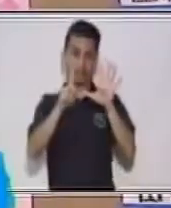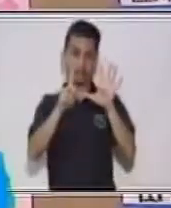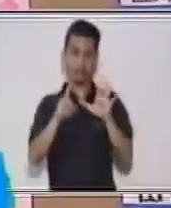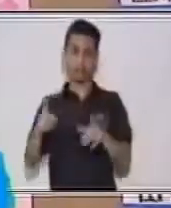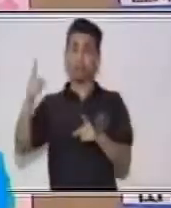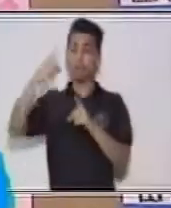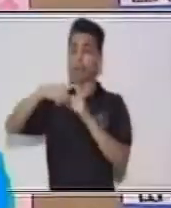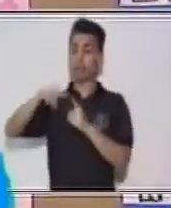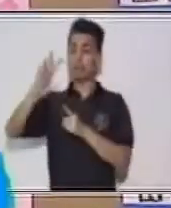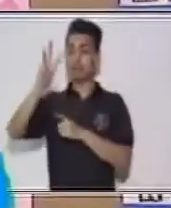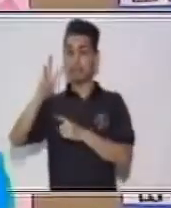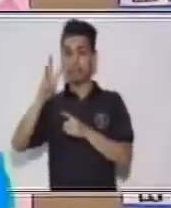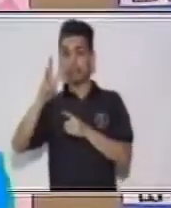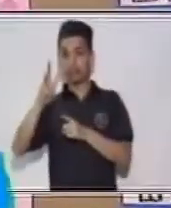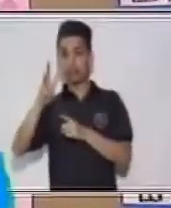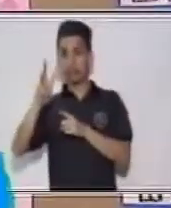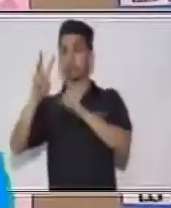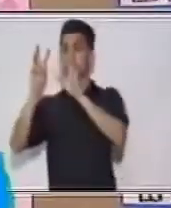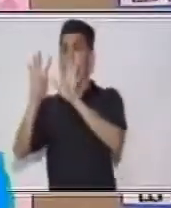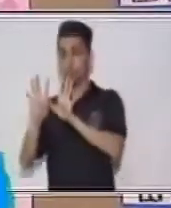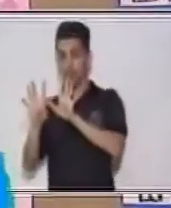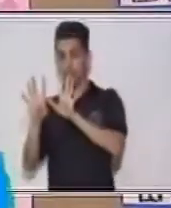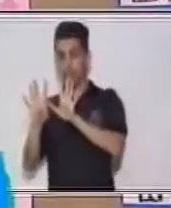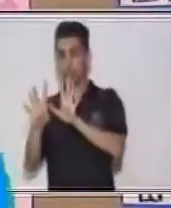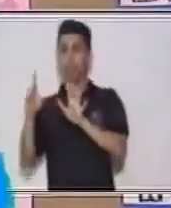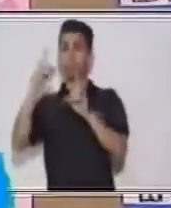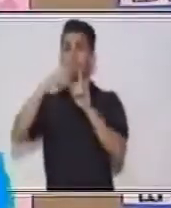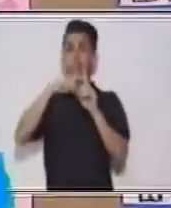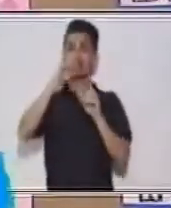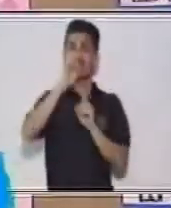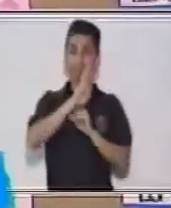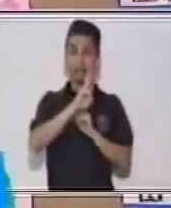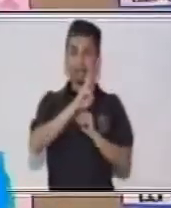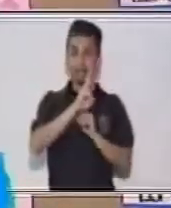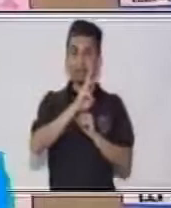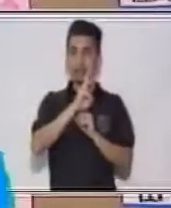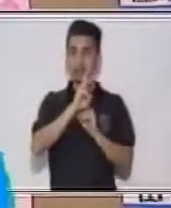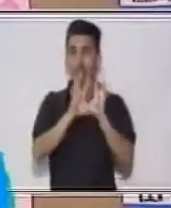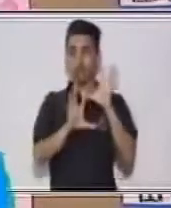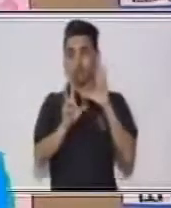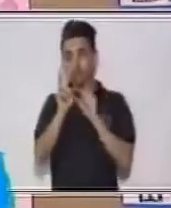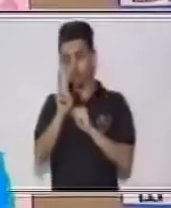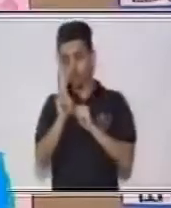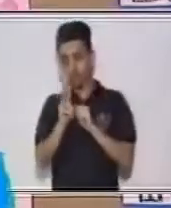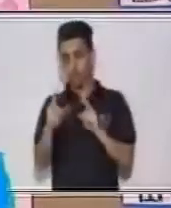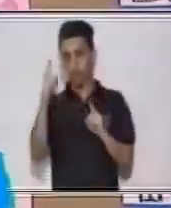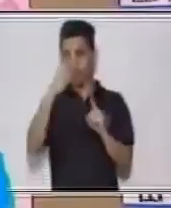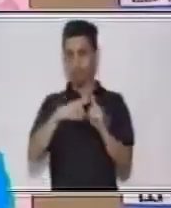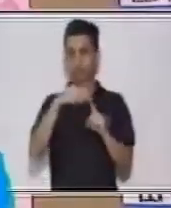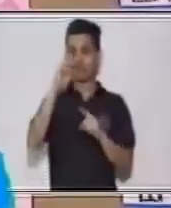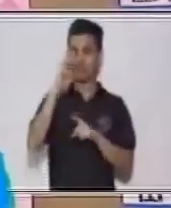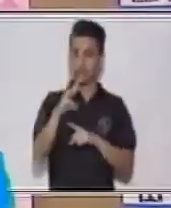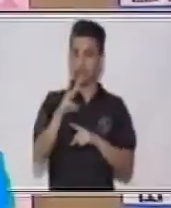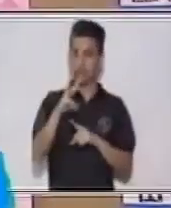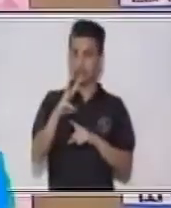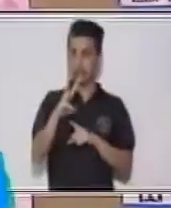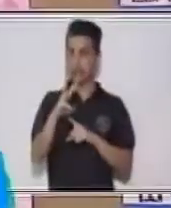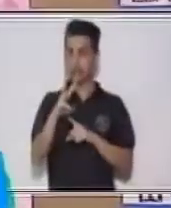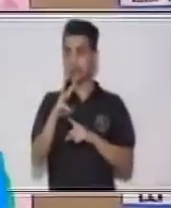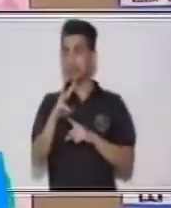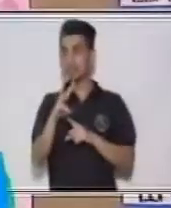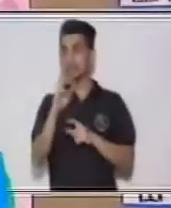6 39 93 12 12 3